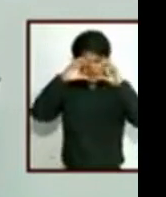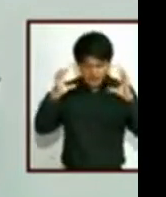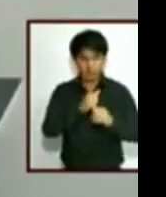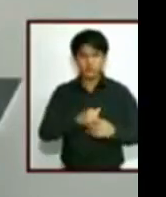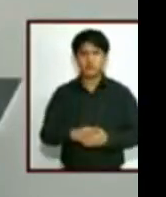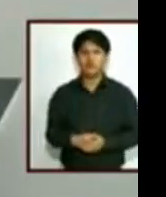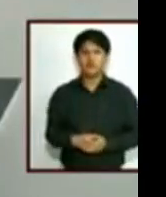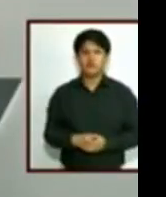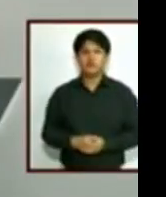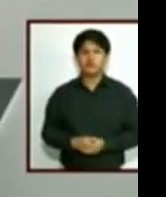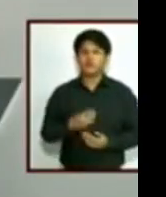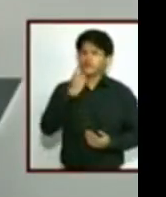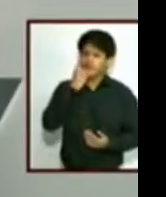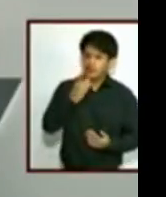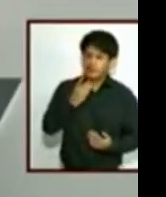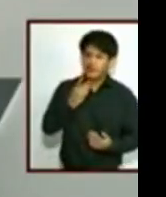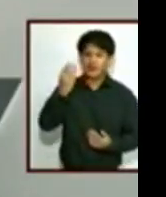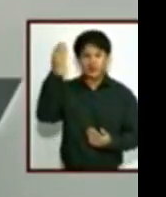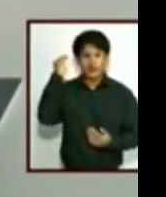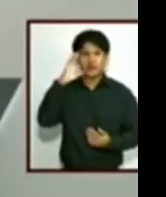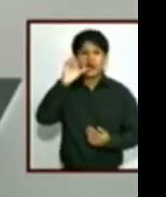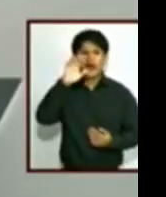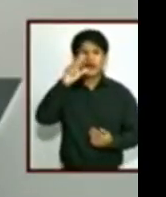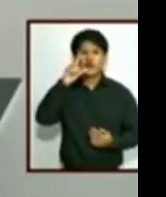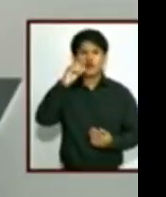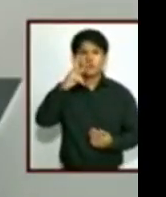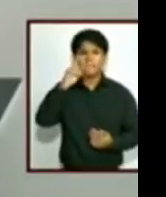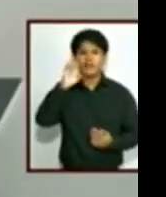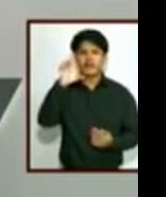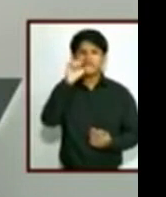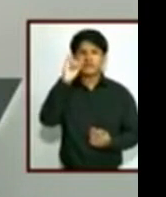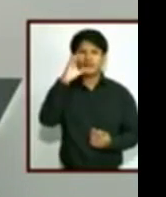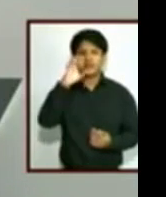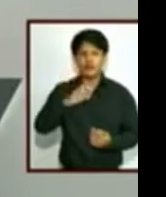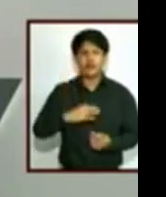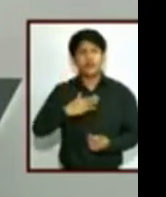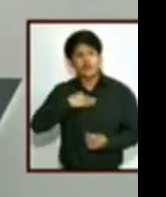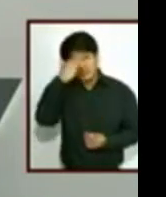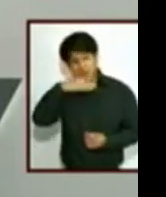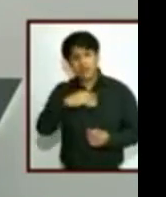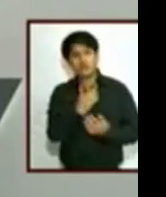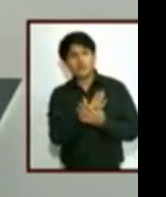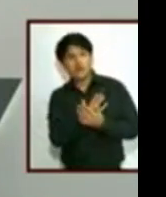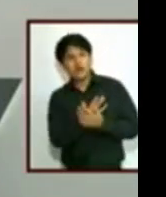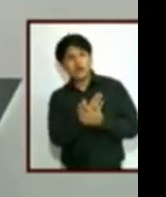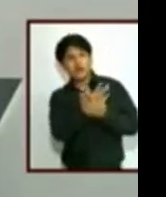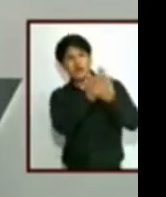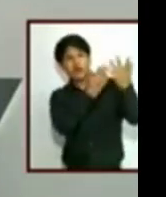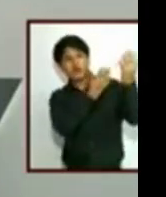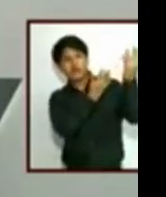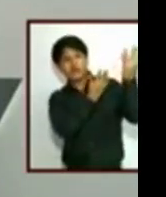Tabasco. Decía Carlos Pellicer Cámara, yo sé que si me espera la esperanza, contra